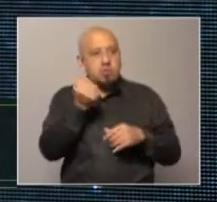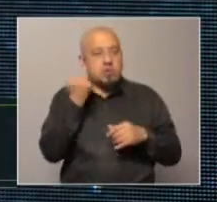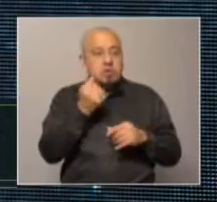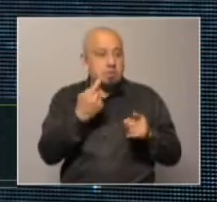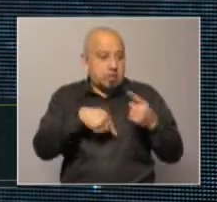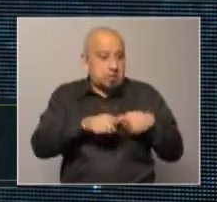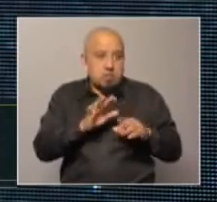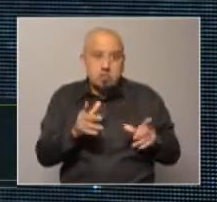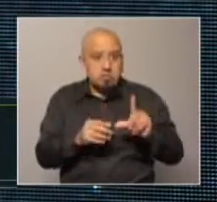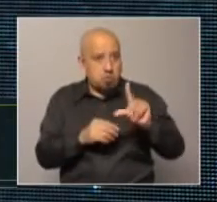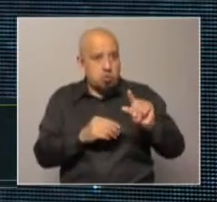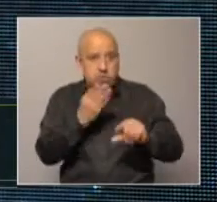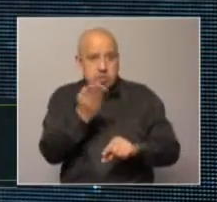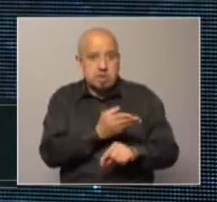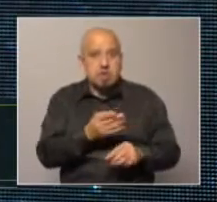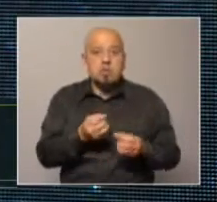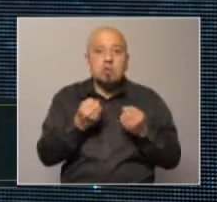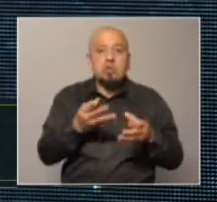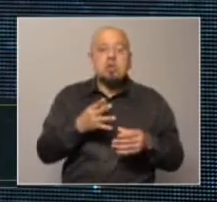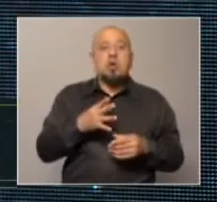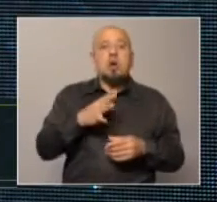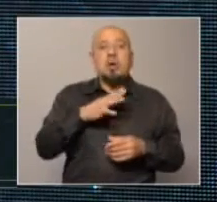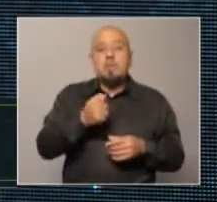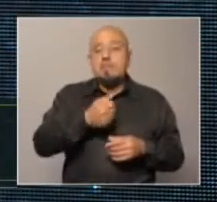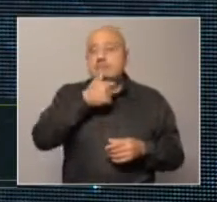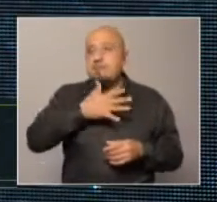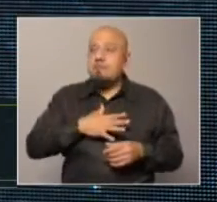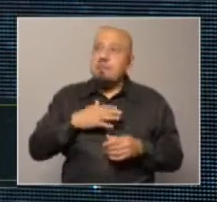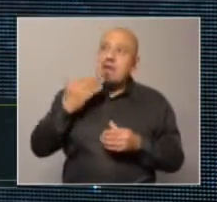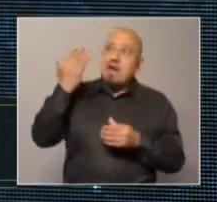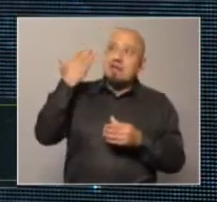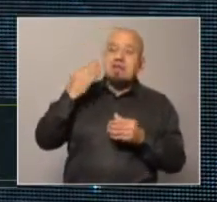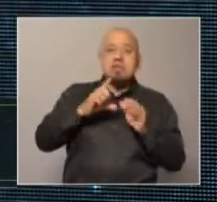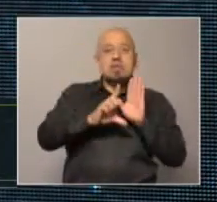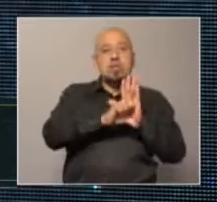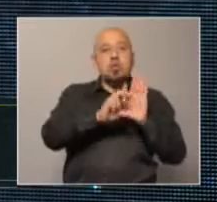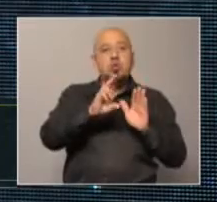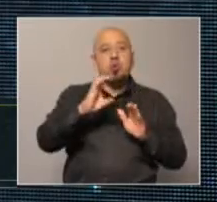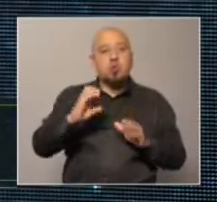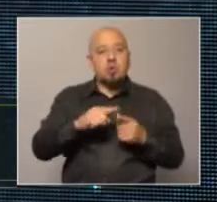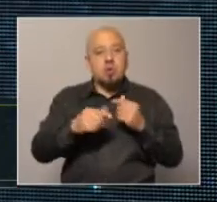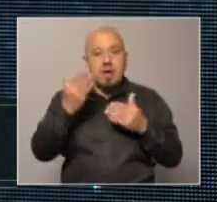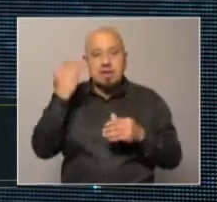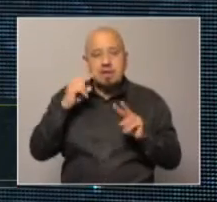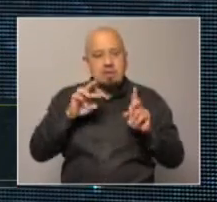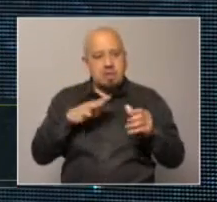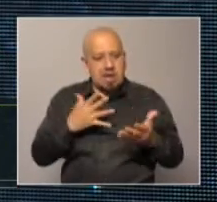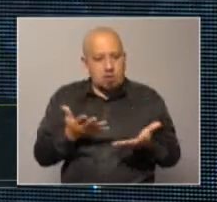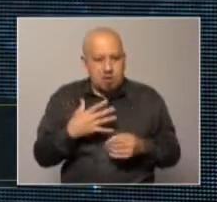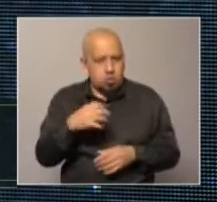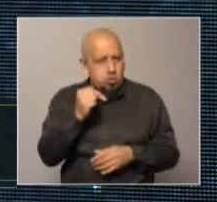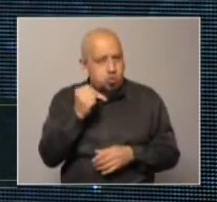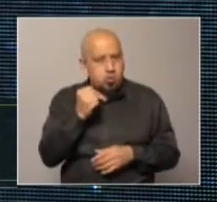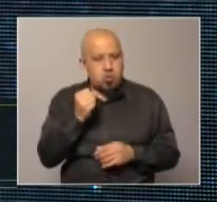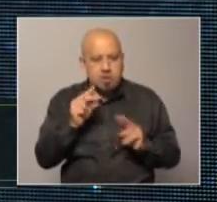cuantitativos. Y por eso tenemos una historia de, en realidad, antes de la LUC, tenemos una historia de endurecimiento de penas, no solo en